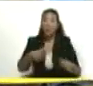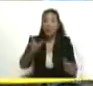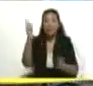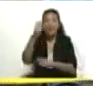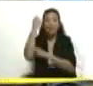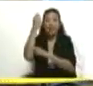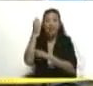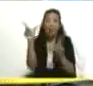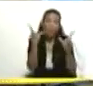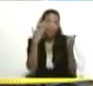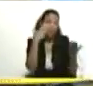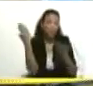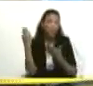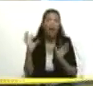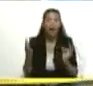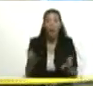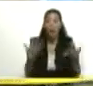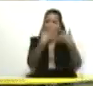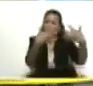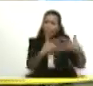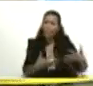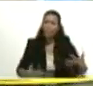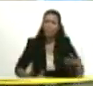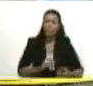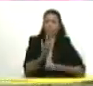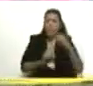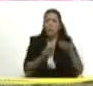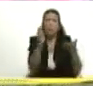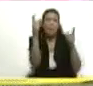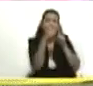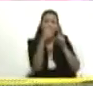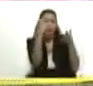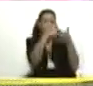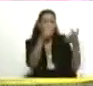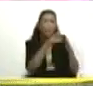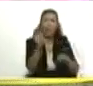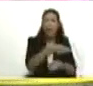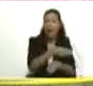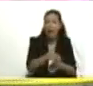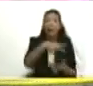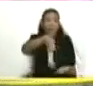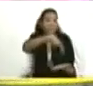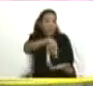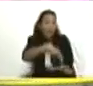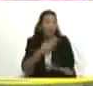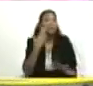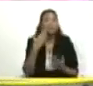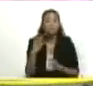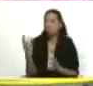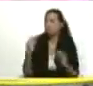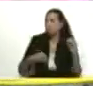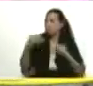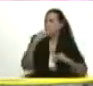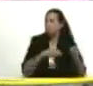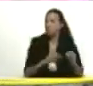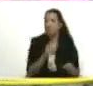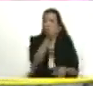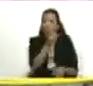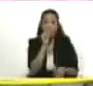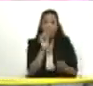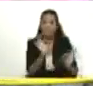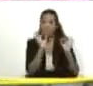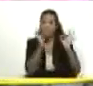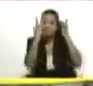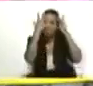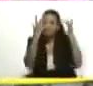eso. Compositor ahora, va a sacar unas composiciones, canta, baila. ¿Eh? Entonces